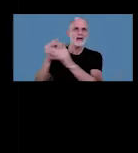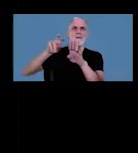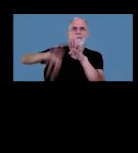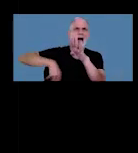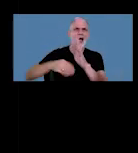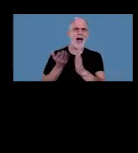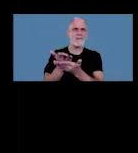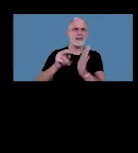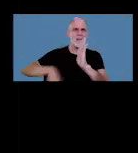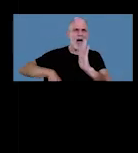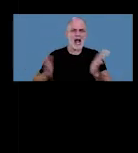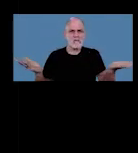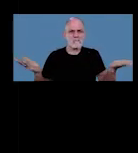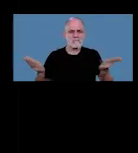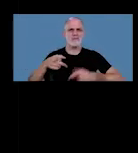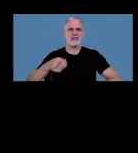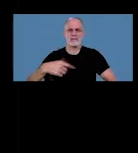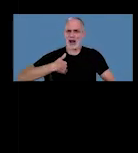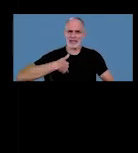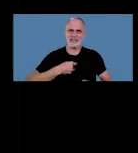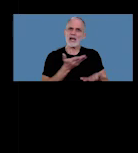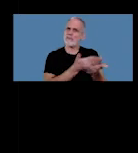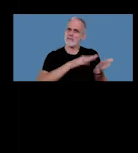de residencia fiscal en nuestro país